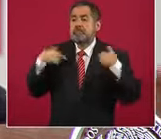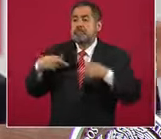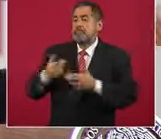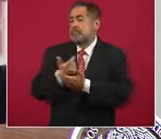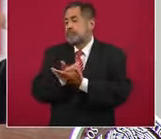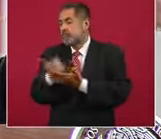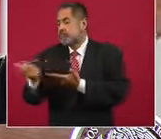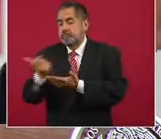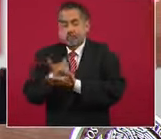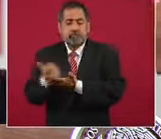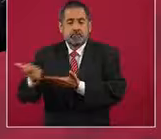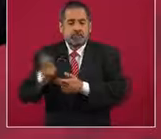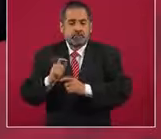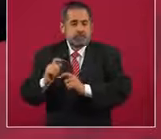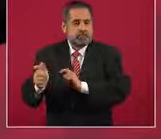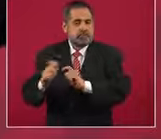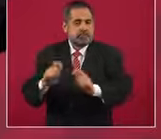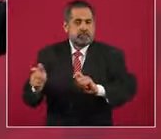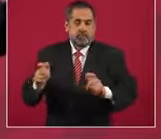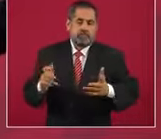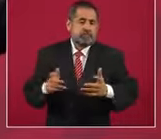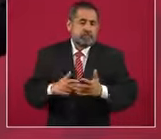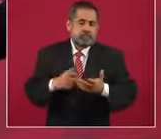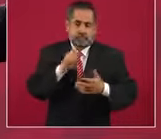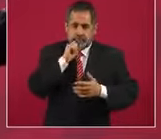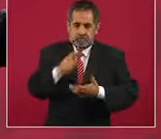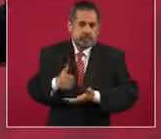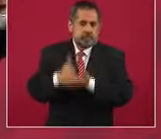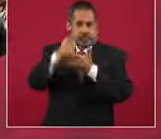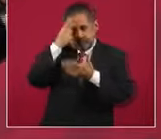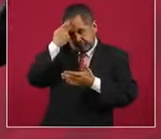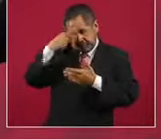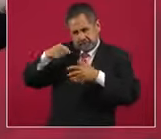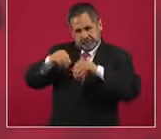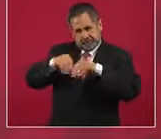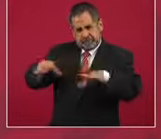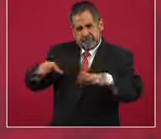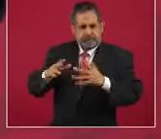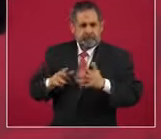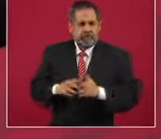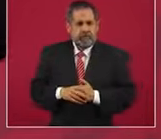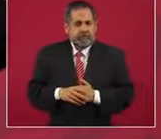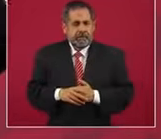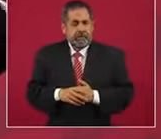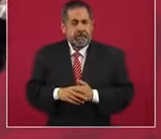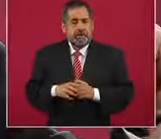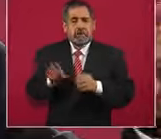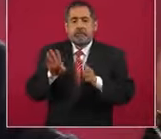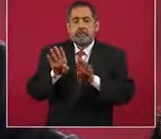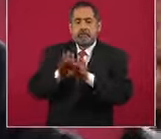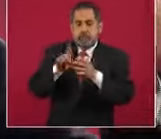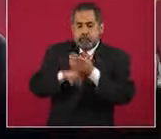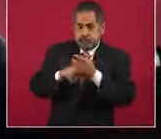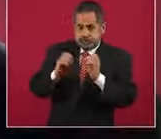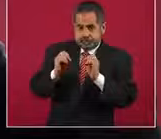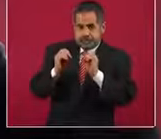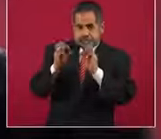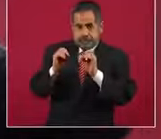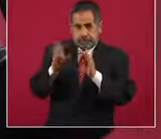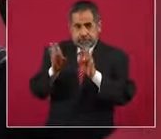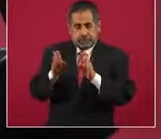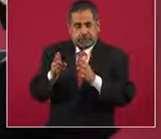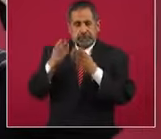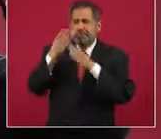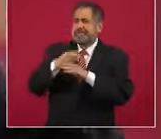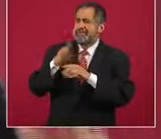y esto ayudaría mucho también el sistema de distribución, porque estamos hablando de sucursales en las